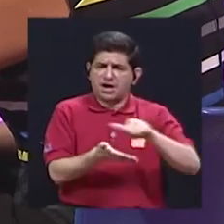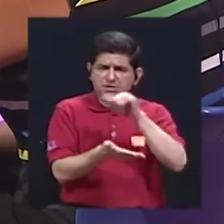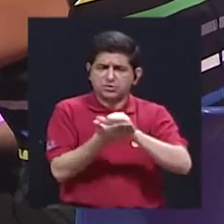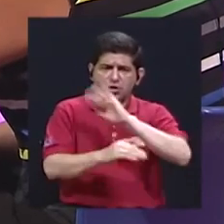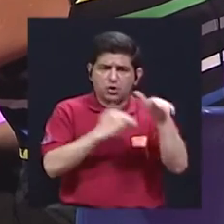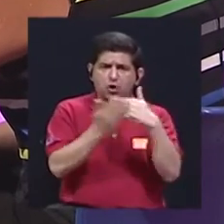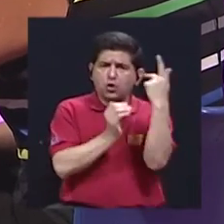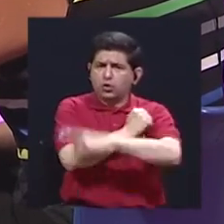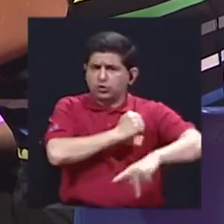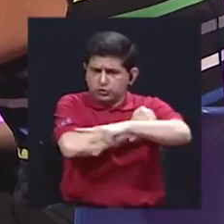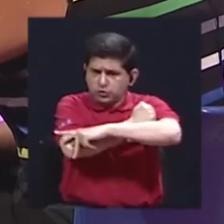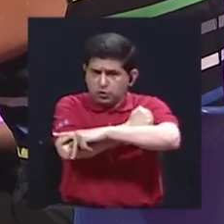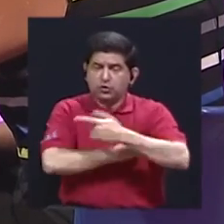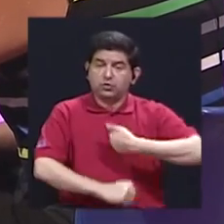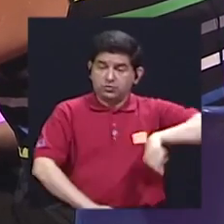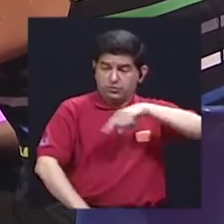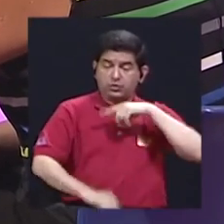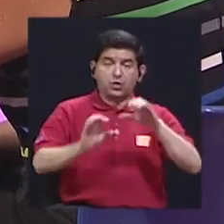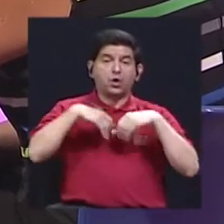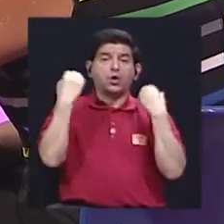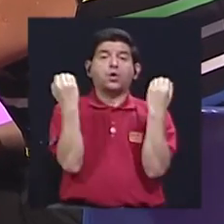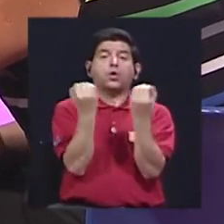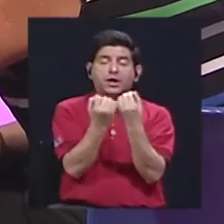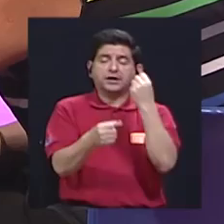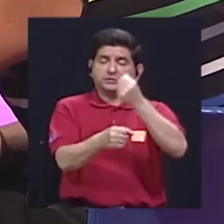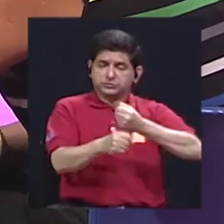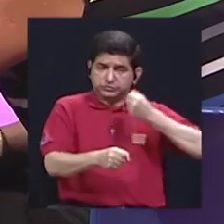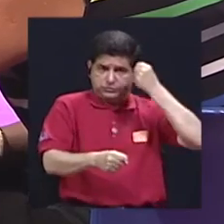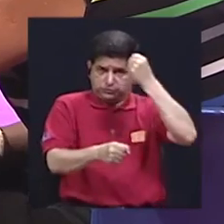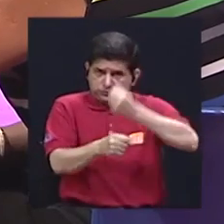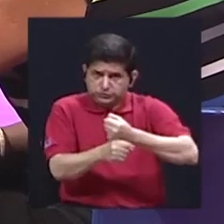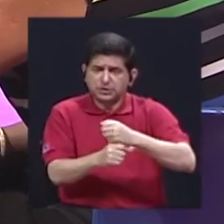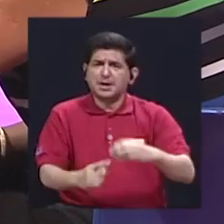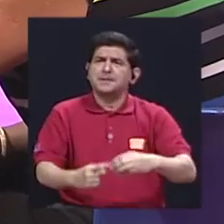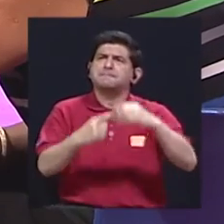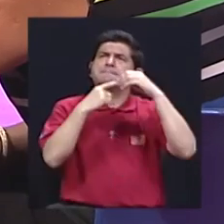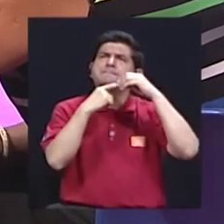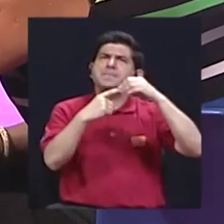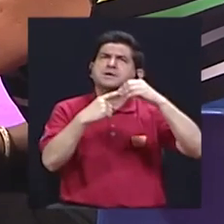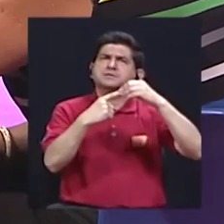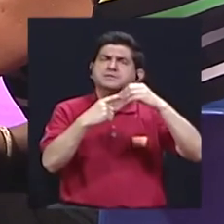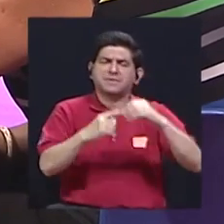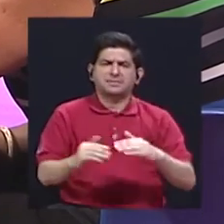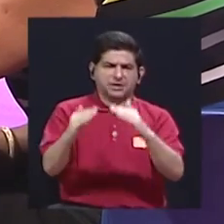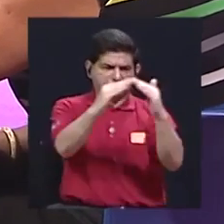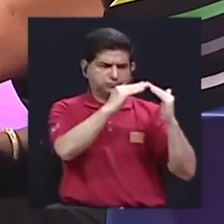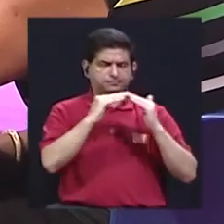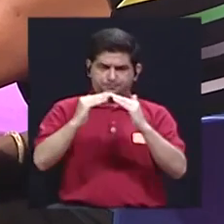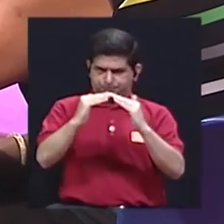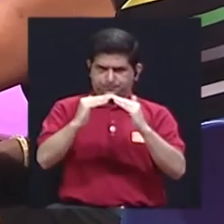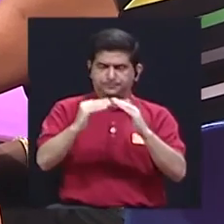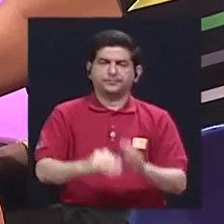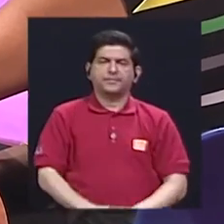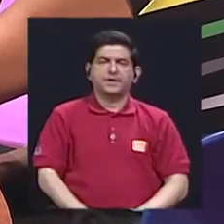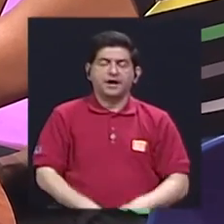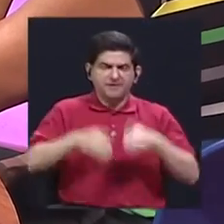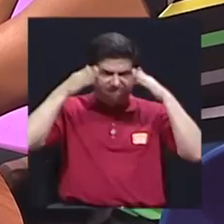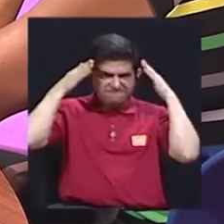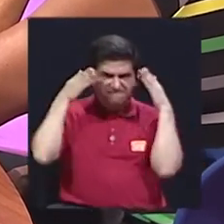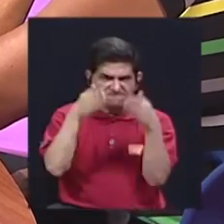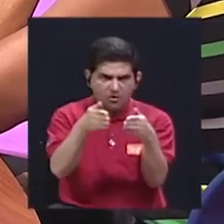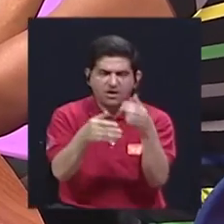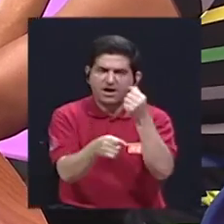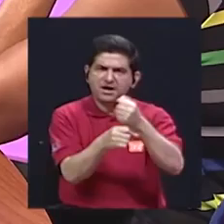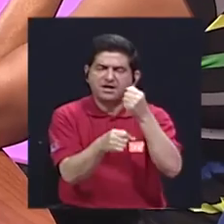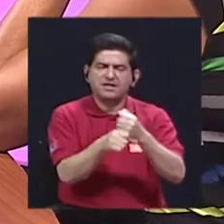nosotros hemos sido una organización que ha trabajado prioritariamente el área urbana verdad nos hemos enfocado mucho